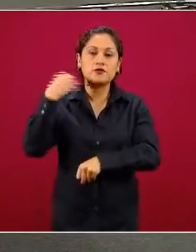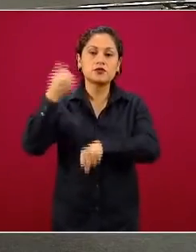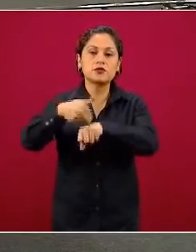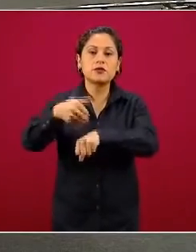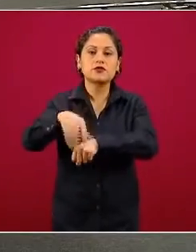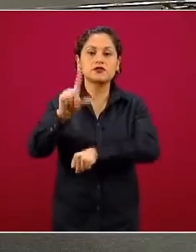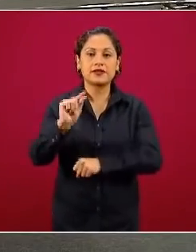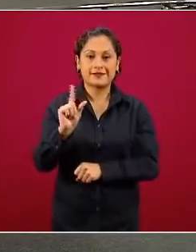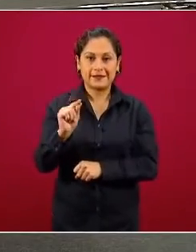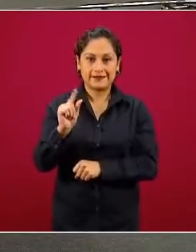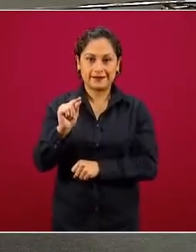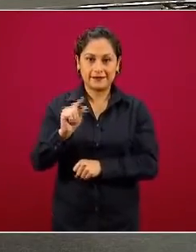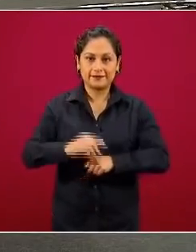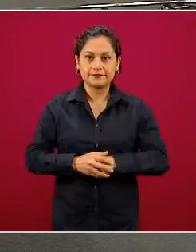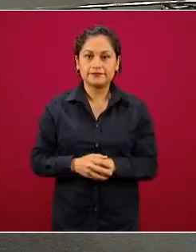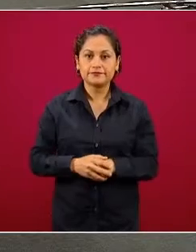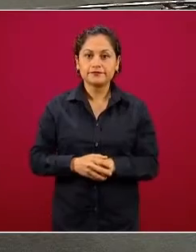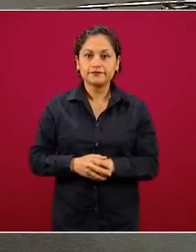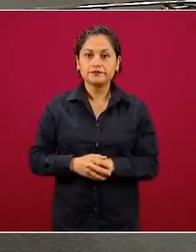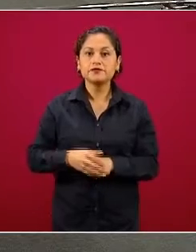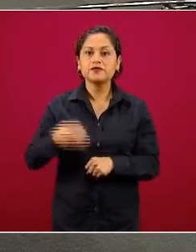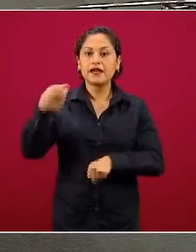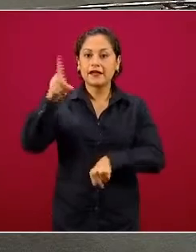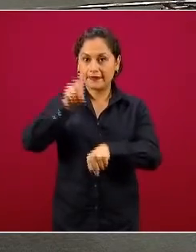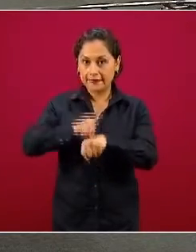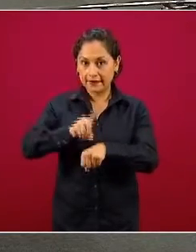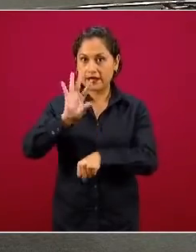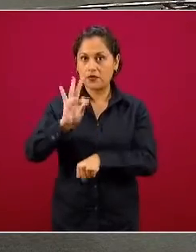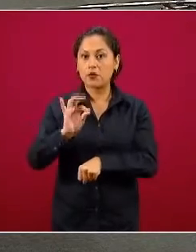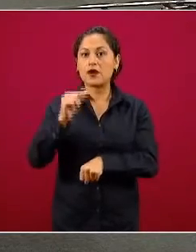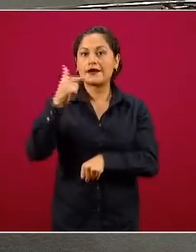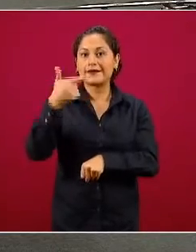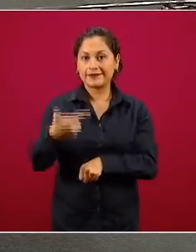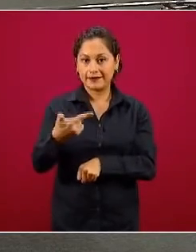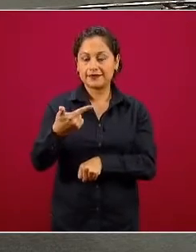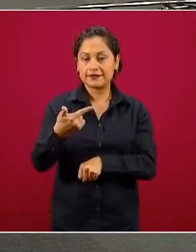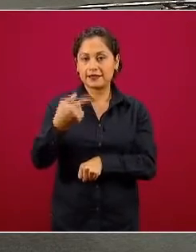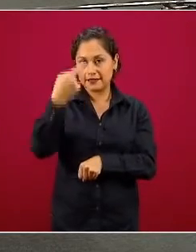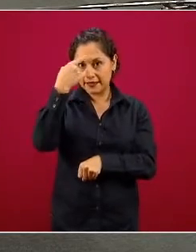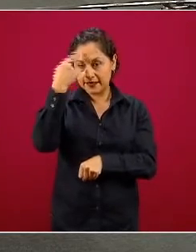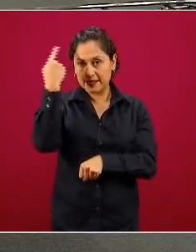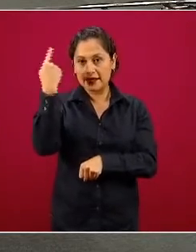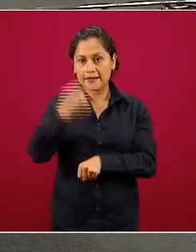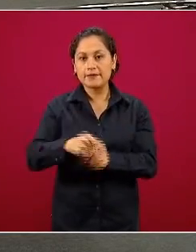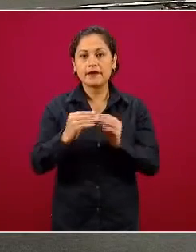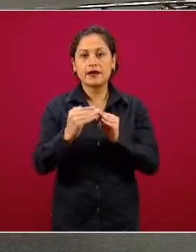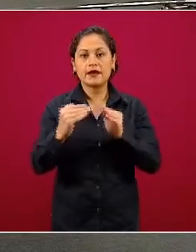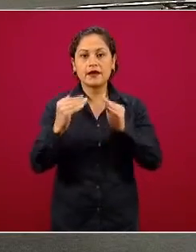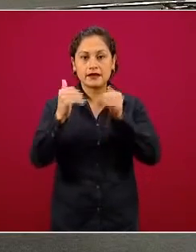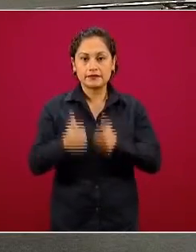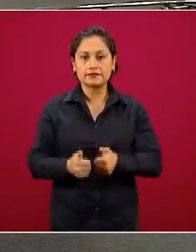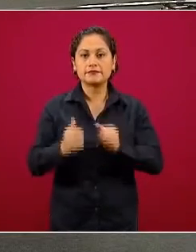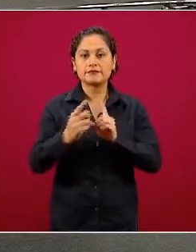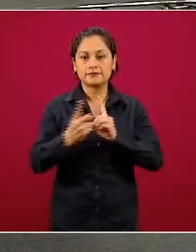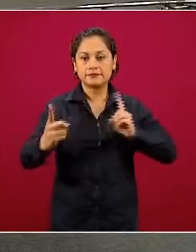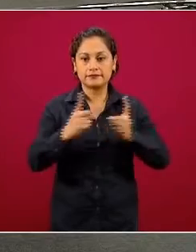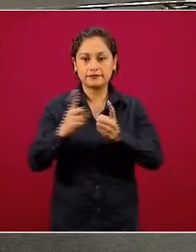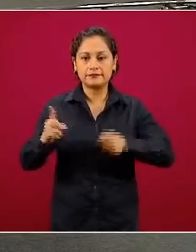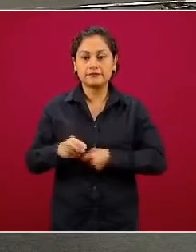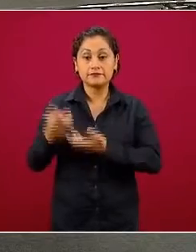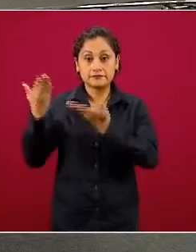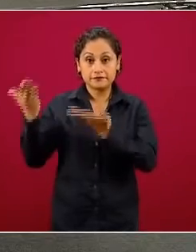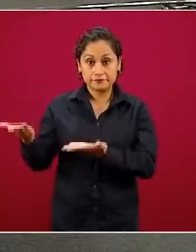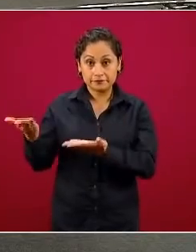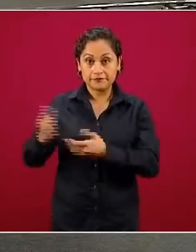70, el día número 47 de esta Jornada Nacional de Sana Distancia. En la siguiente diapositiva vemos la actualización del